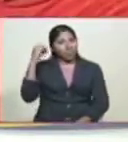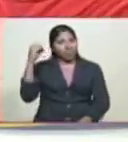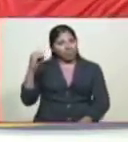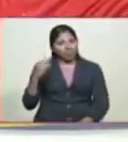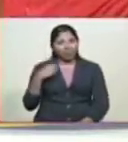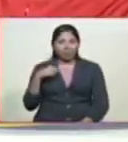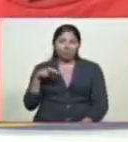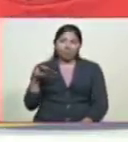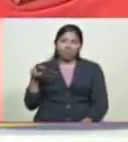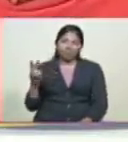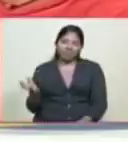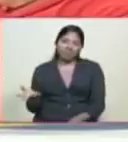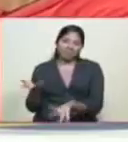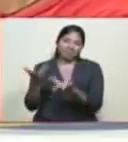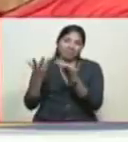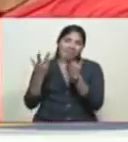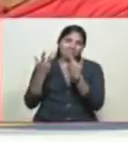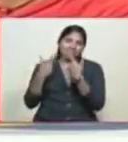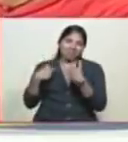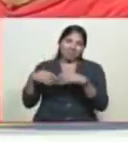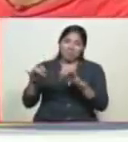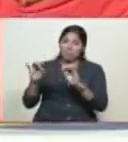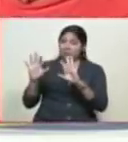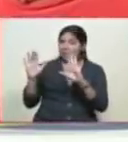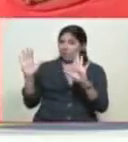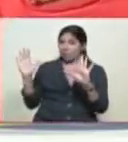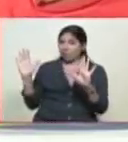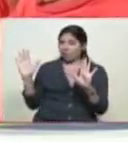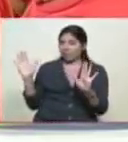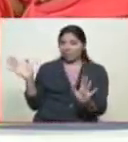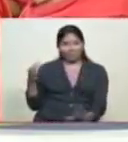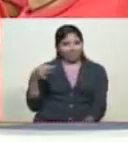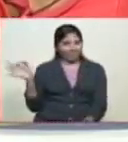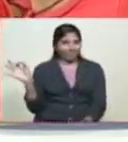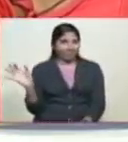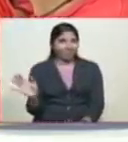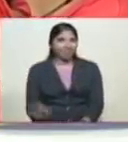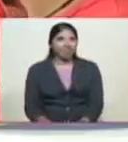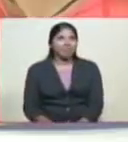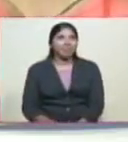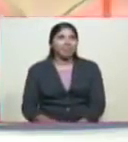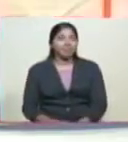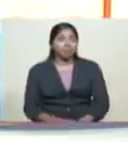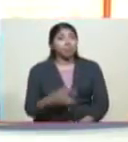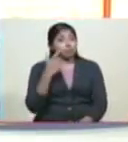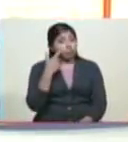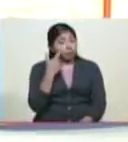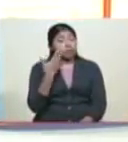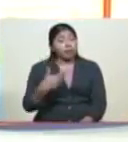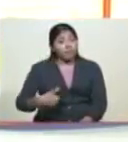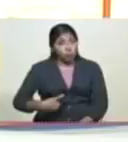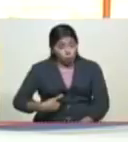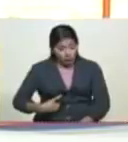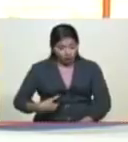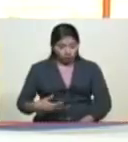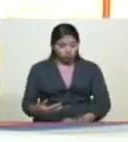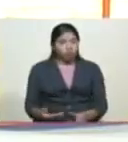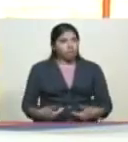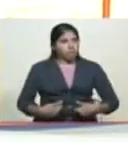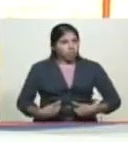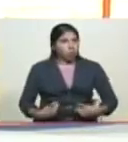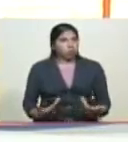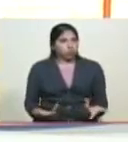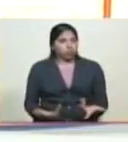inspiradoras, maravillosas, verdaderamente. Fíjense ustedes el esfuerzo que hemos hecho con la guerra